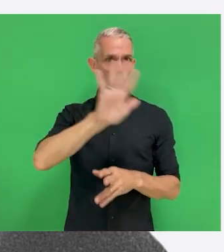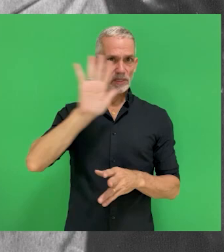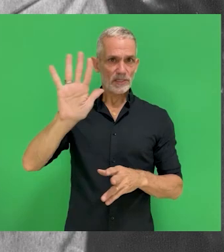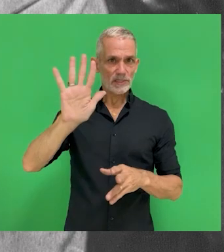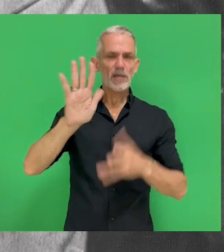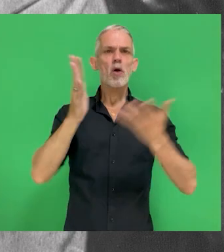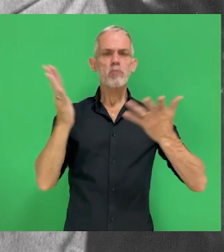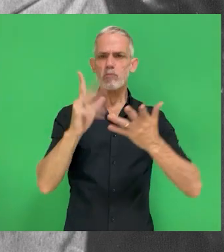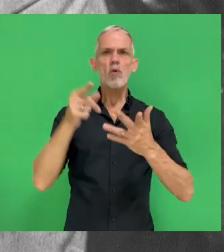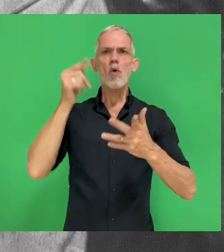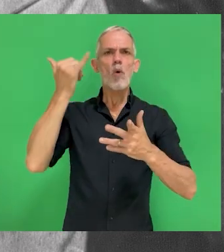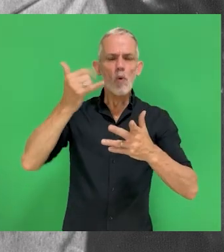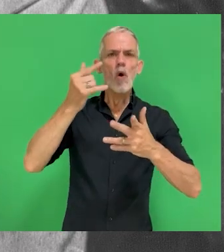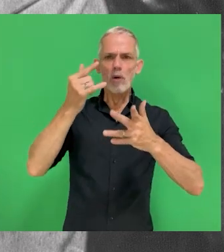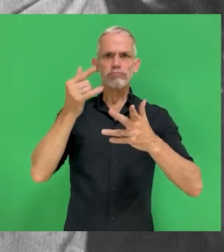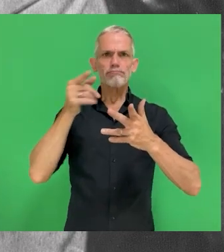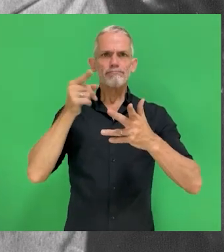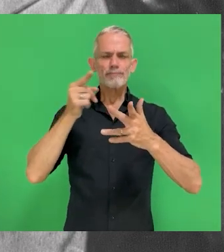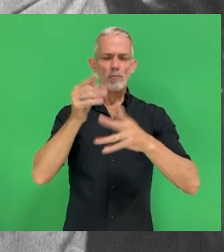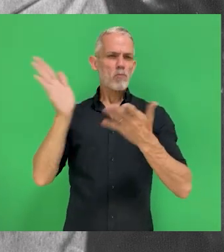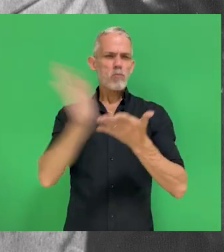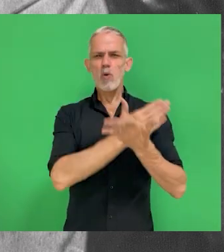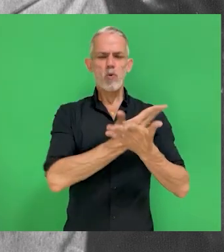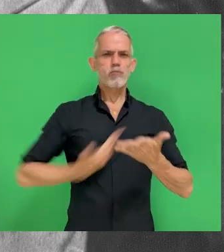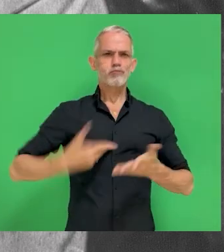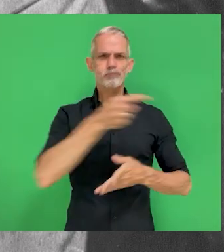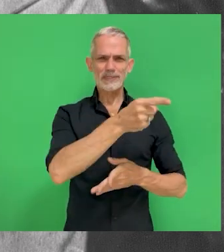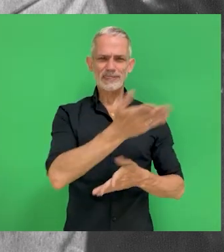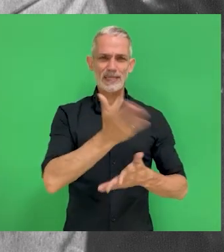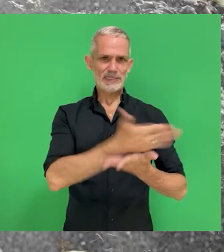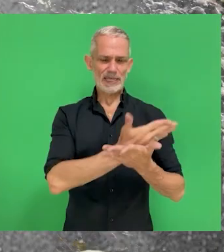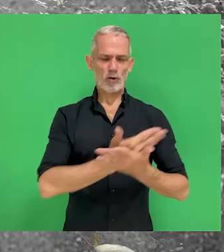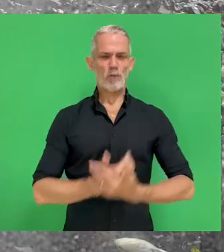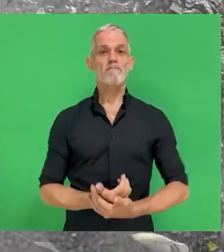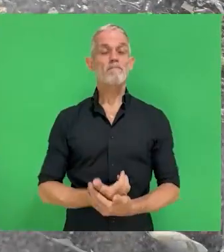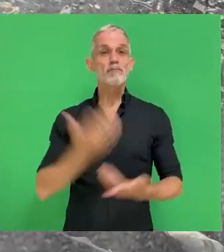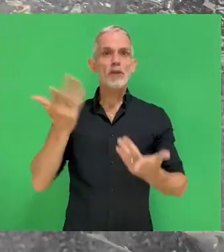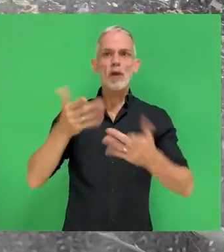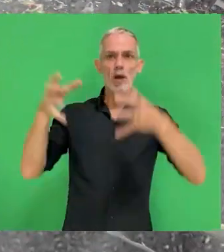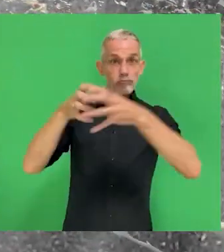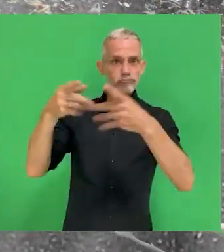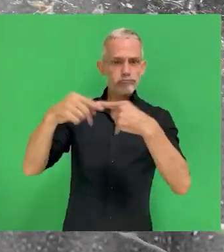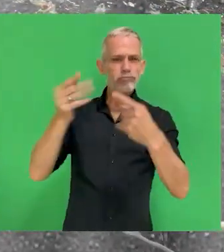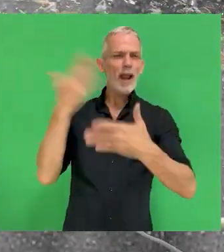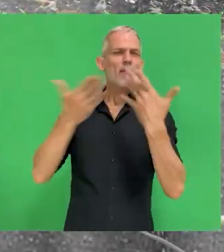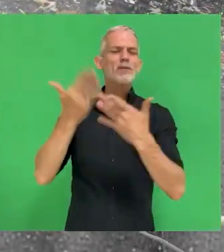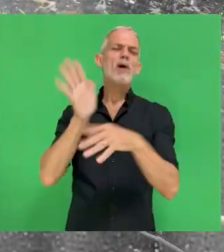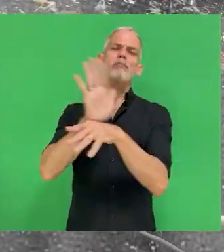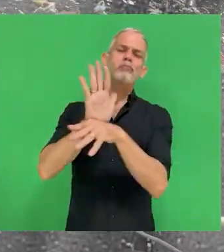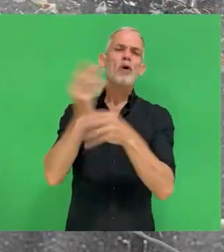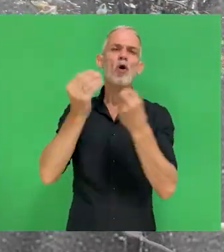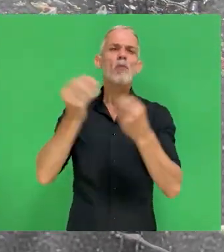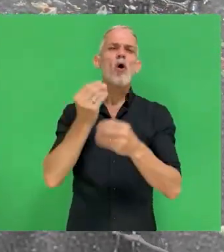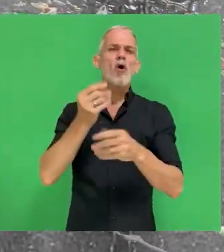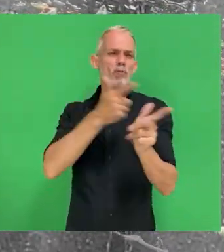1955 se produjese finalmente el golpe de Estado. La Libertadora fue popularmente conocida como